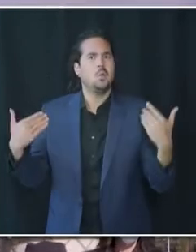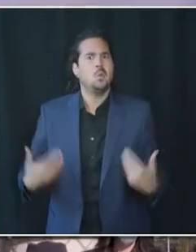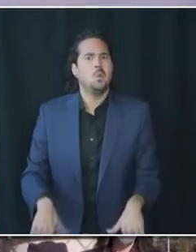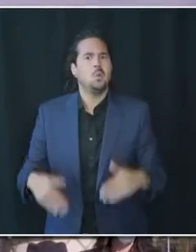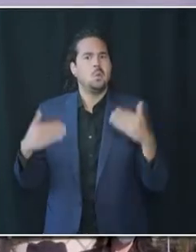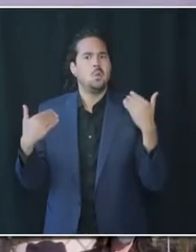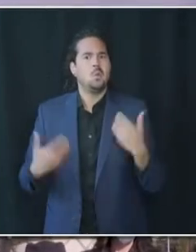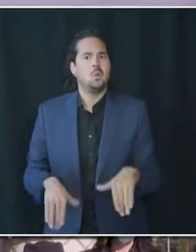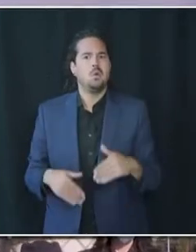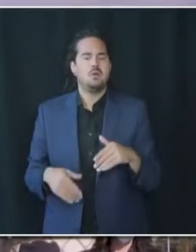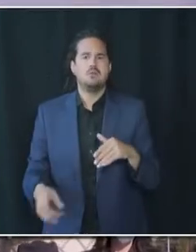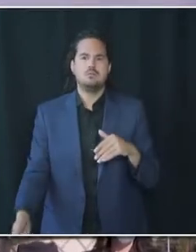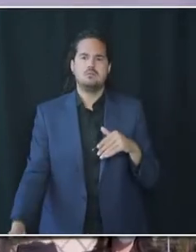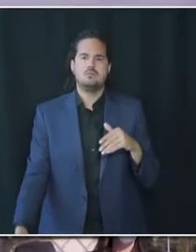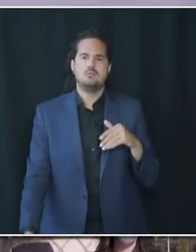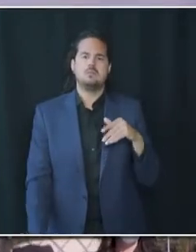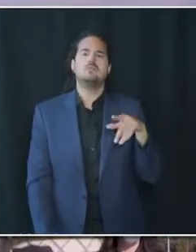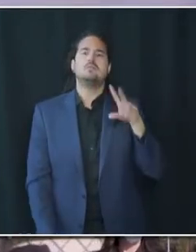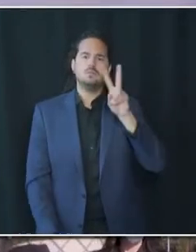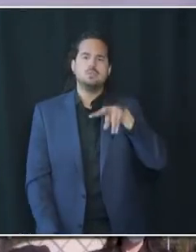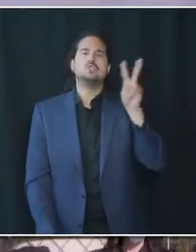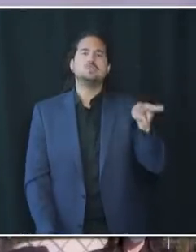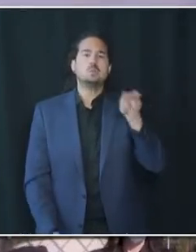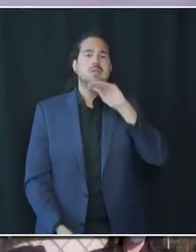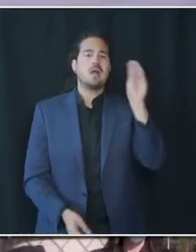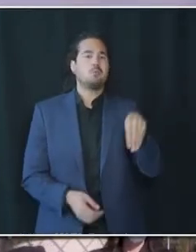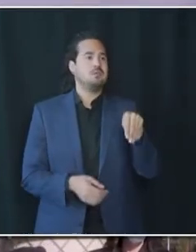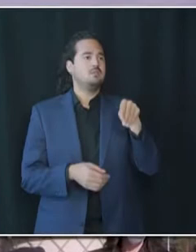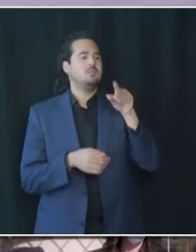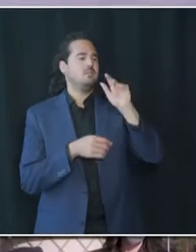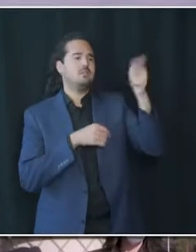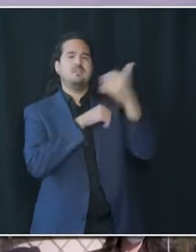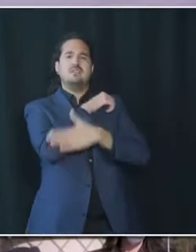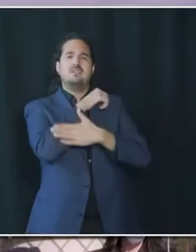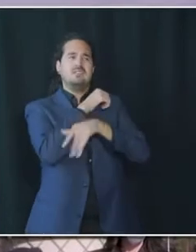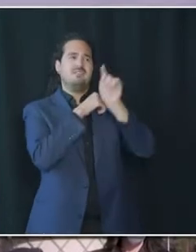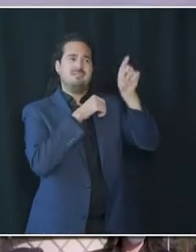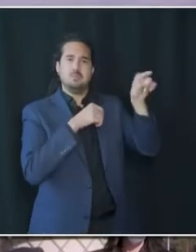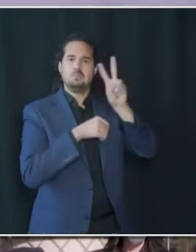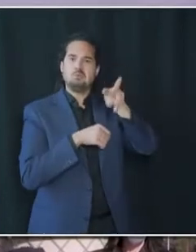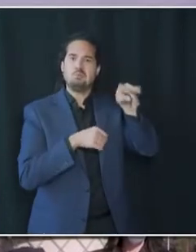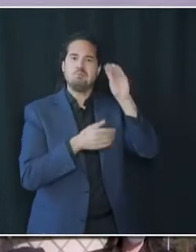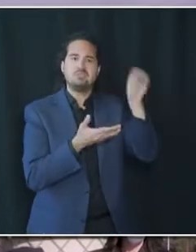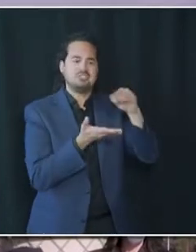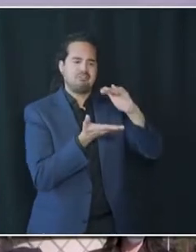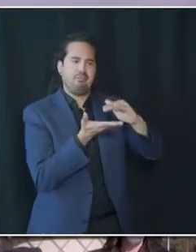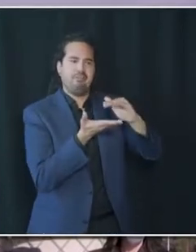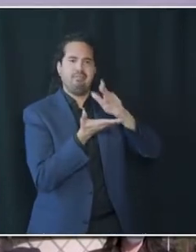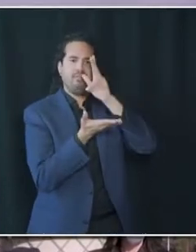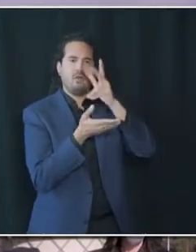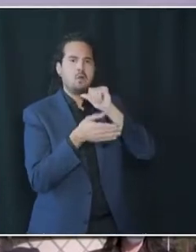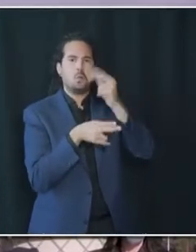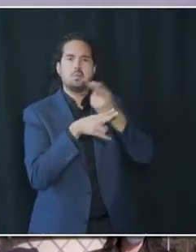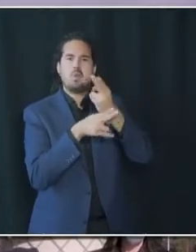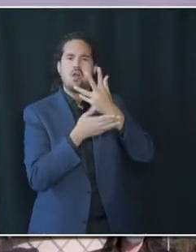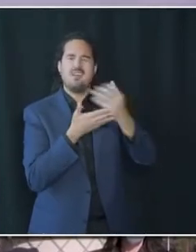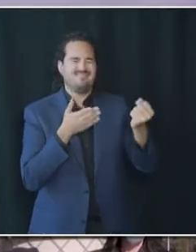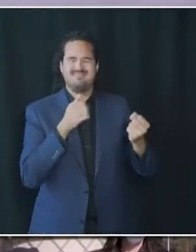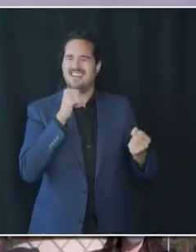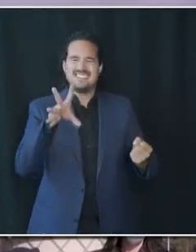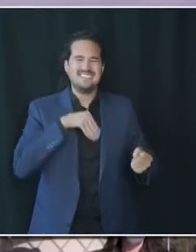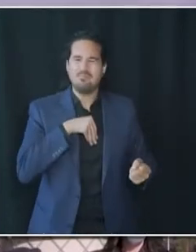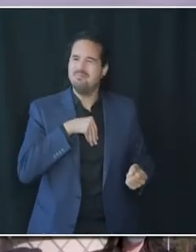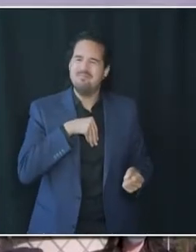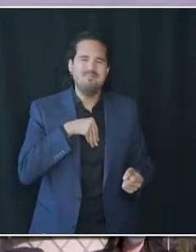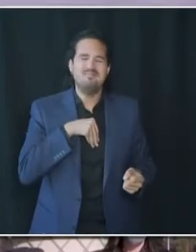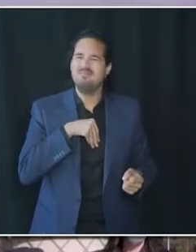no solo otros estados aprendemos de proveedores aprendemos de nuestros socios incluyendo caixa sar y otros